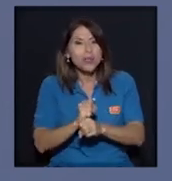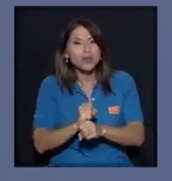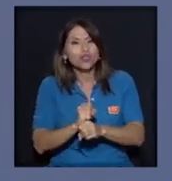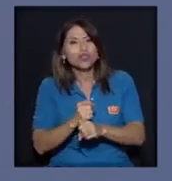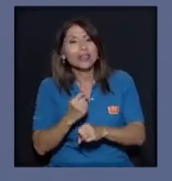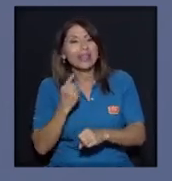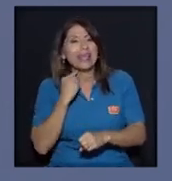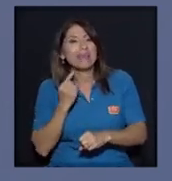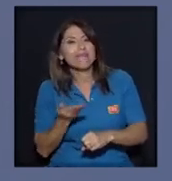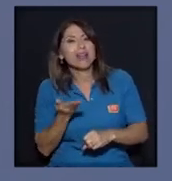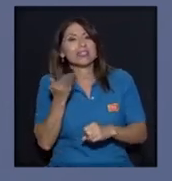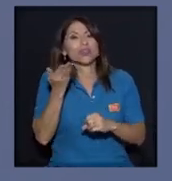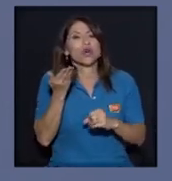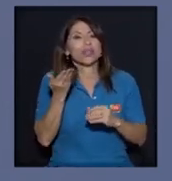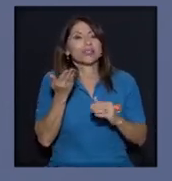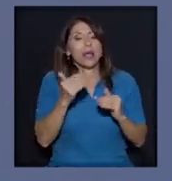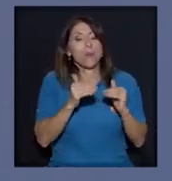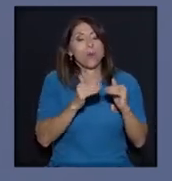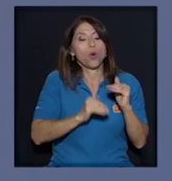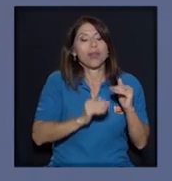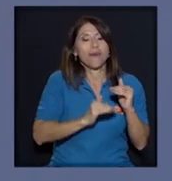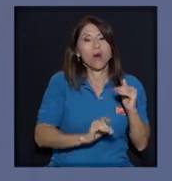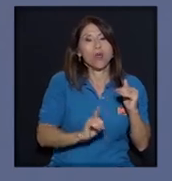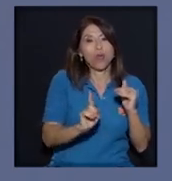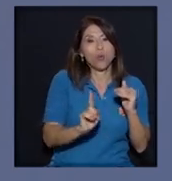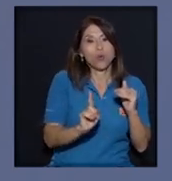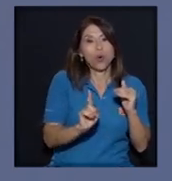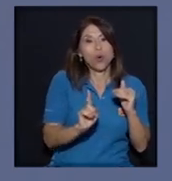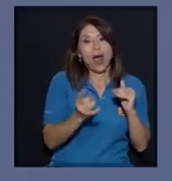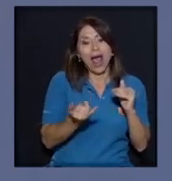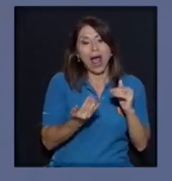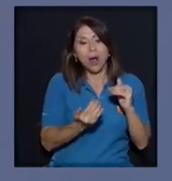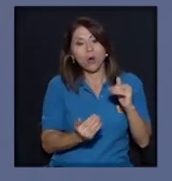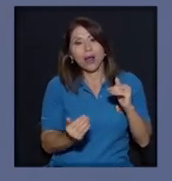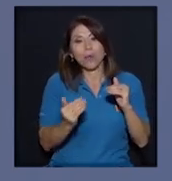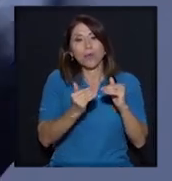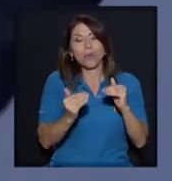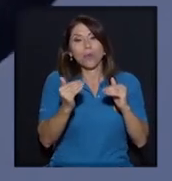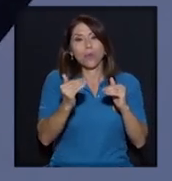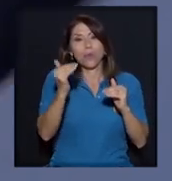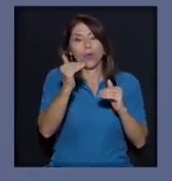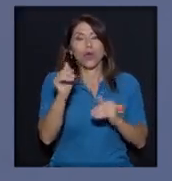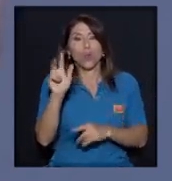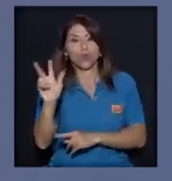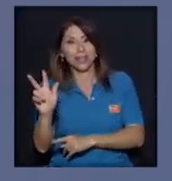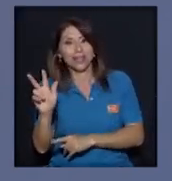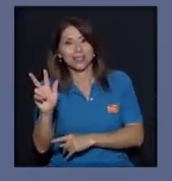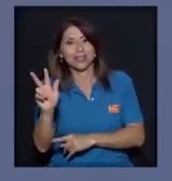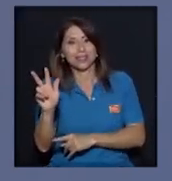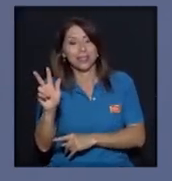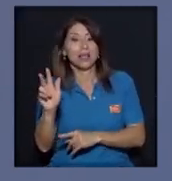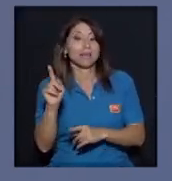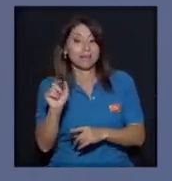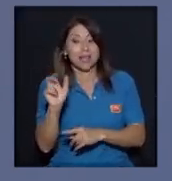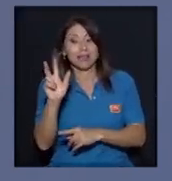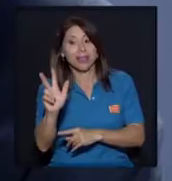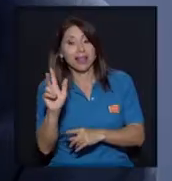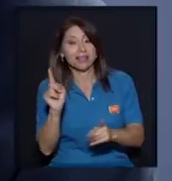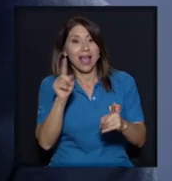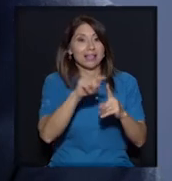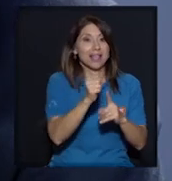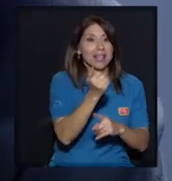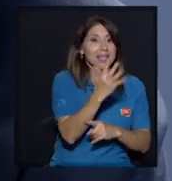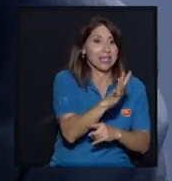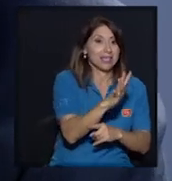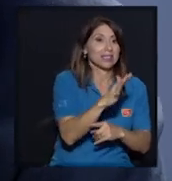ahora pues anda como por 3, de manera que de 3 a 15 es un punto. Perdón, pero sí, para que se